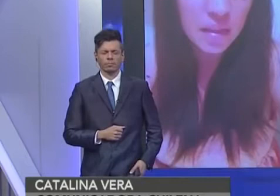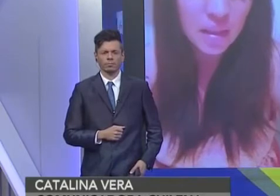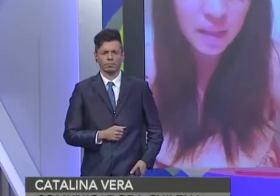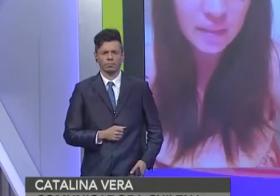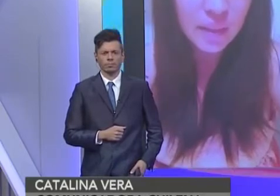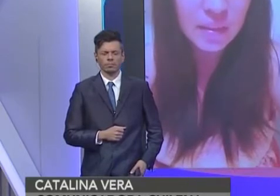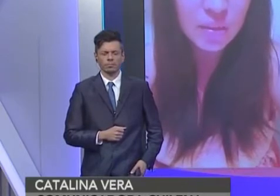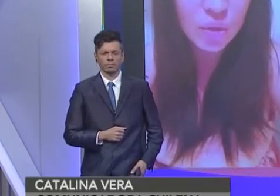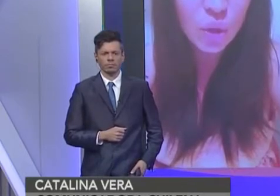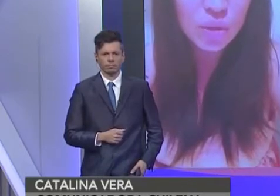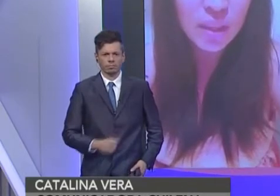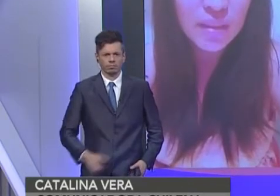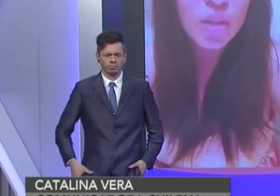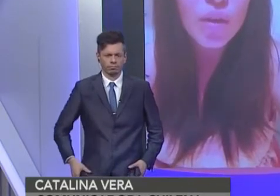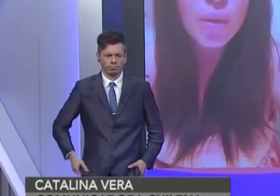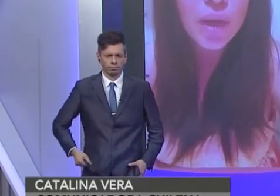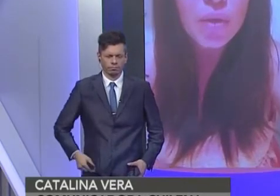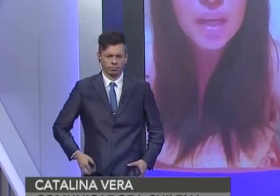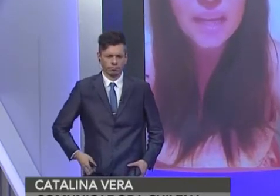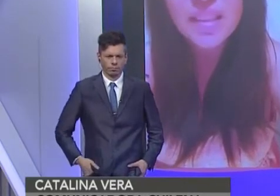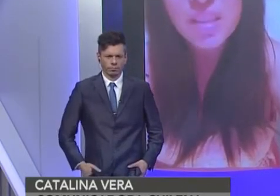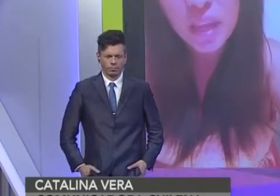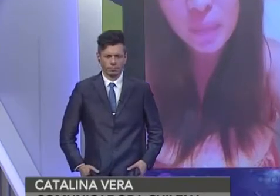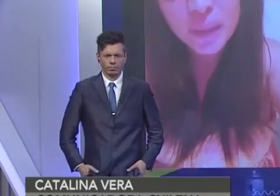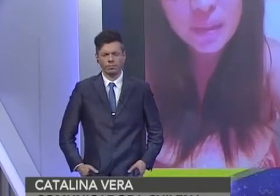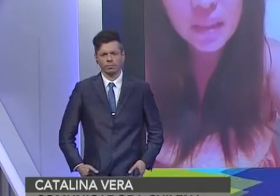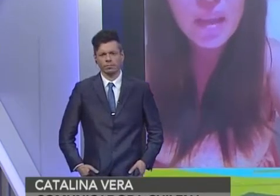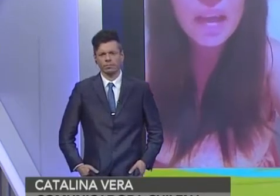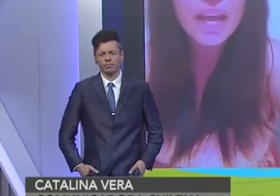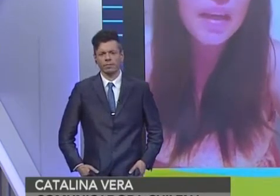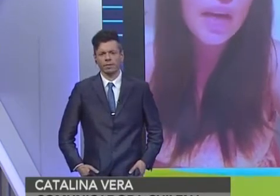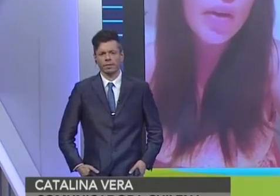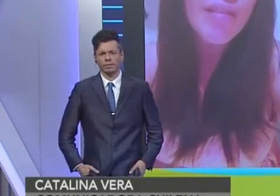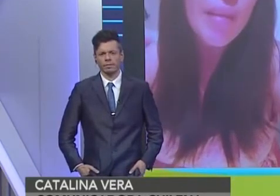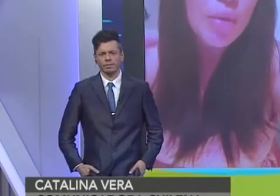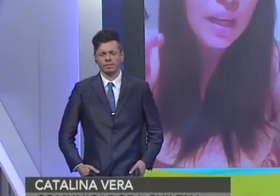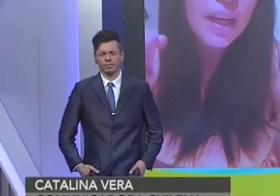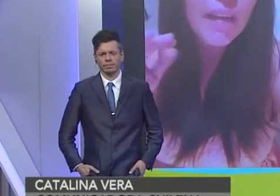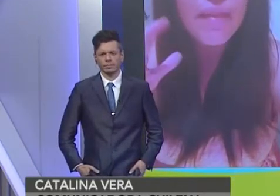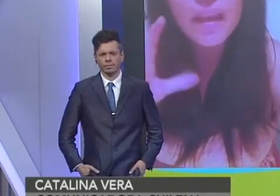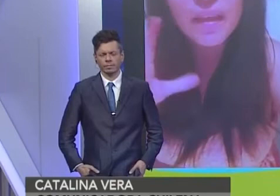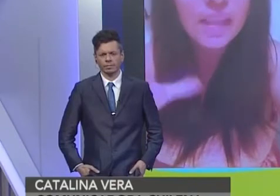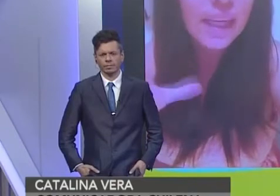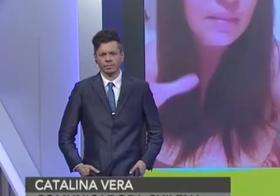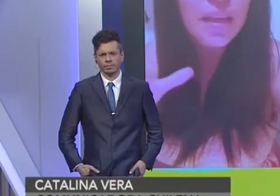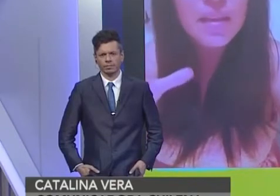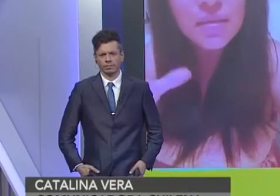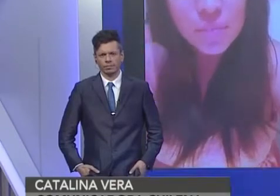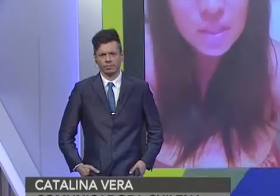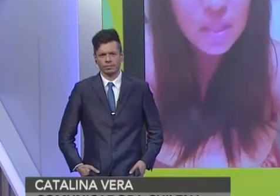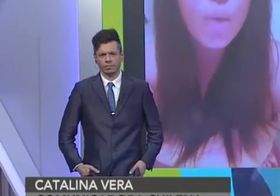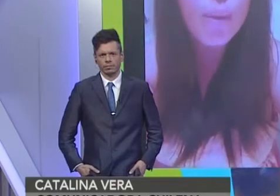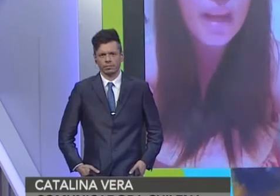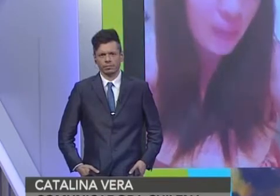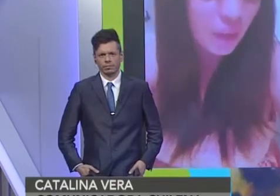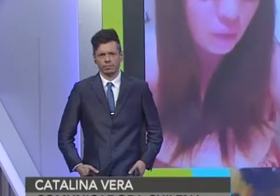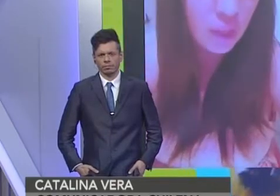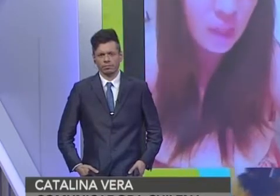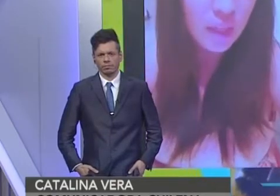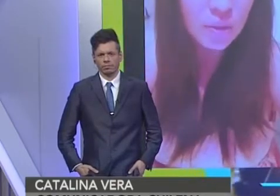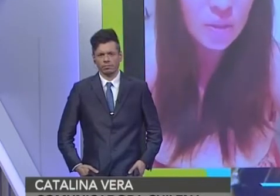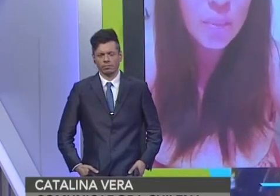sí. Están todos siendo vacunados anticipadamente y ahora vamos en la edad de 35 para